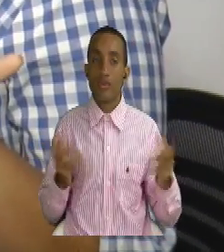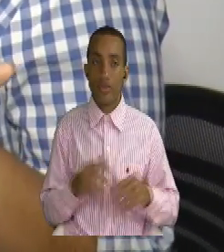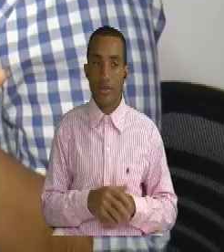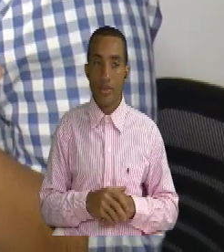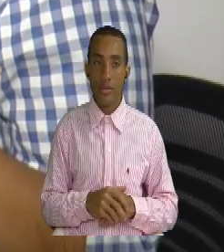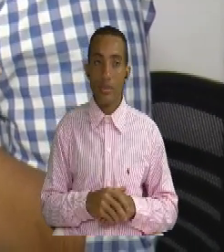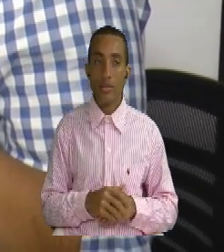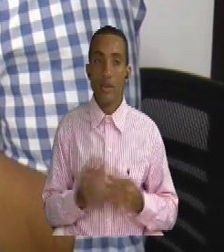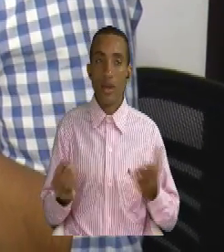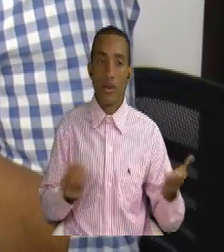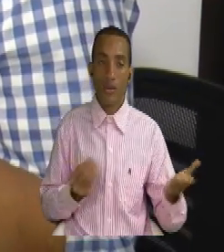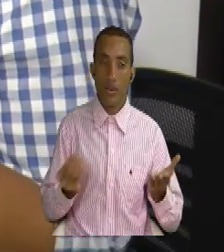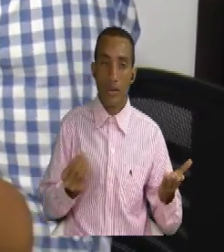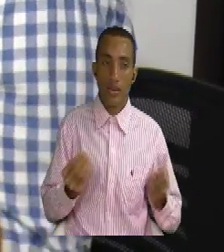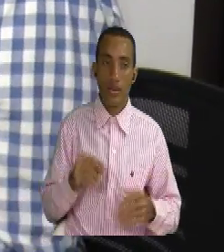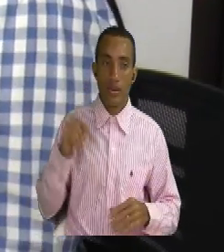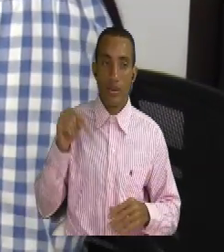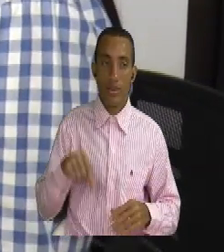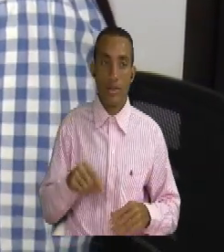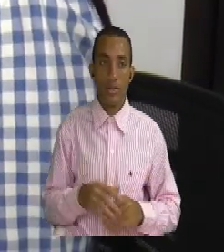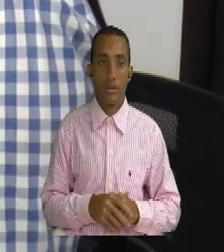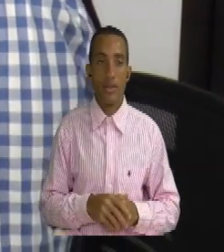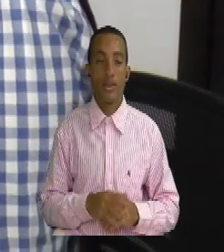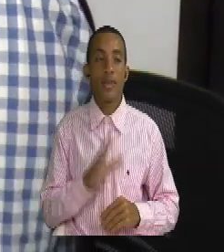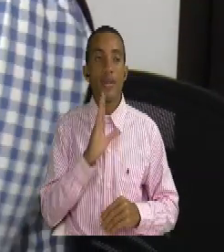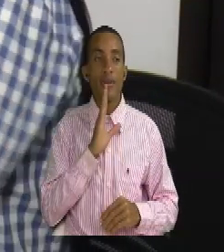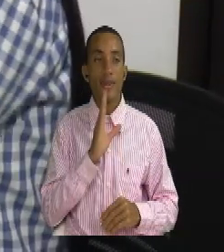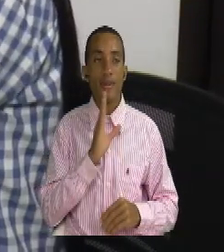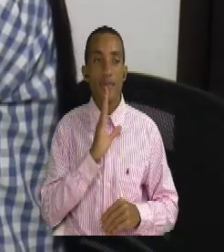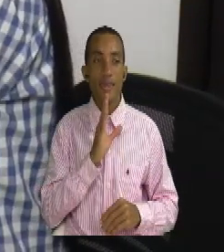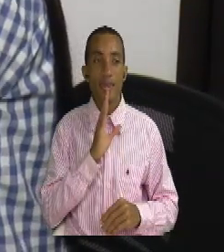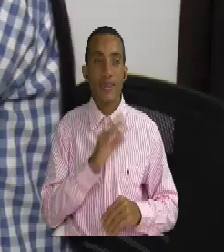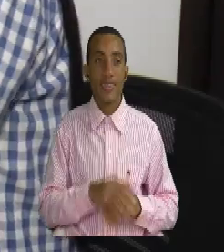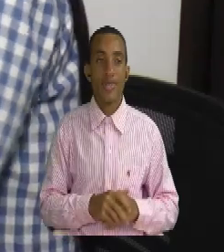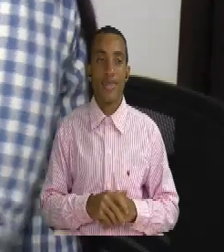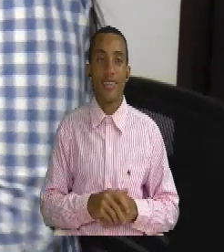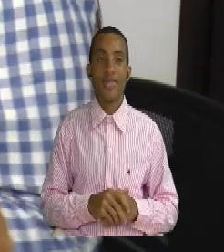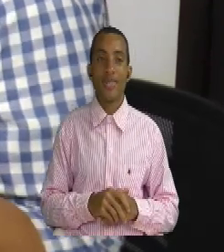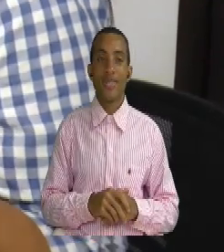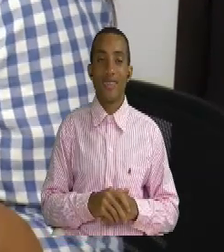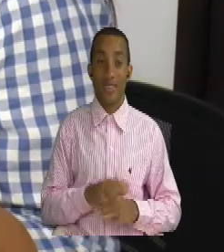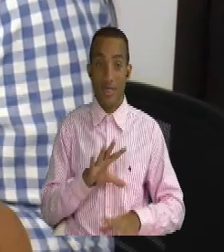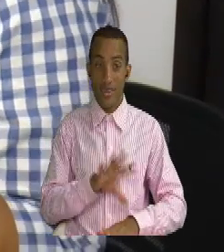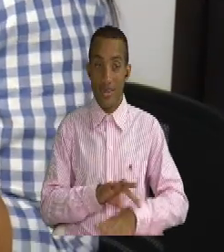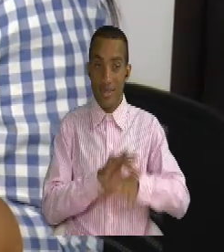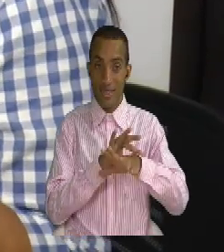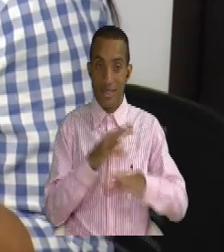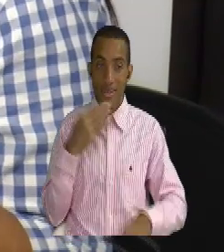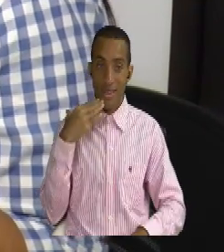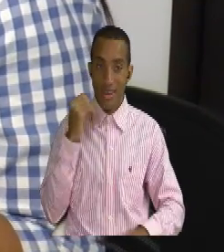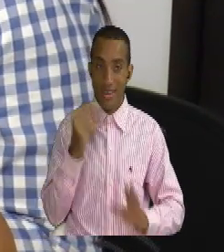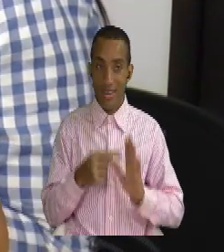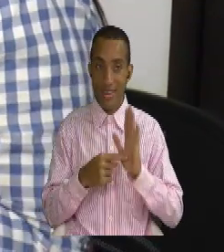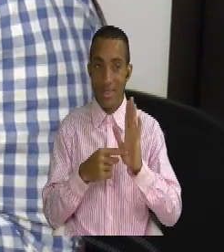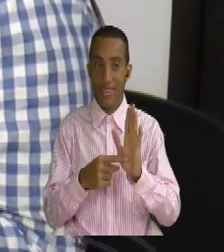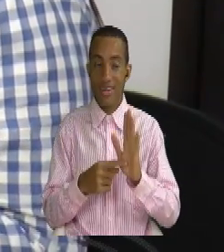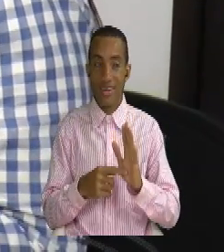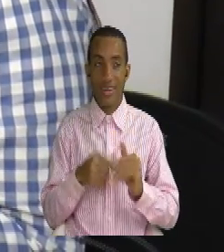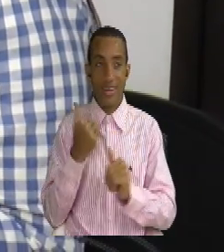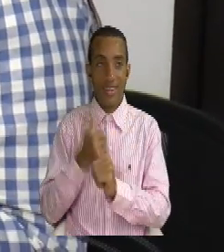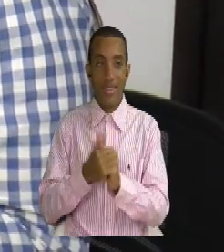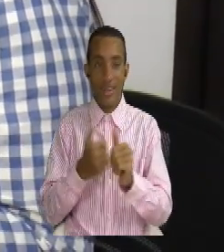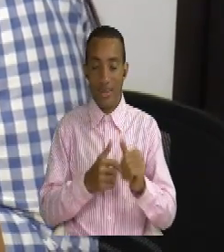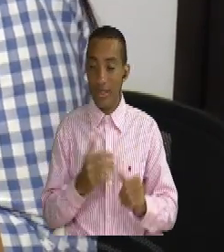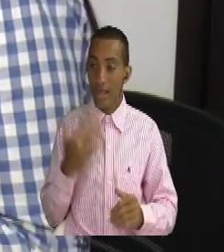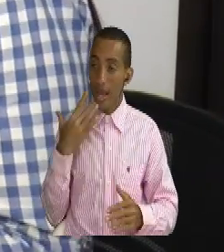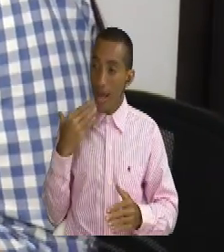es el servicio que podemos aquí encontrar, pero ¿quién es precisamente esta doctora que está al frente de cada una de las pacienticas que